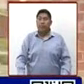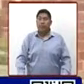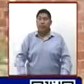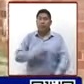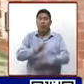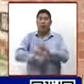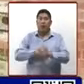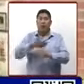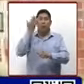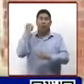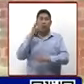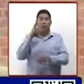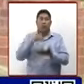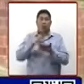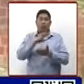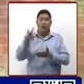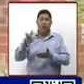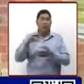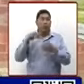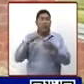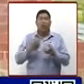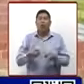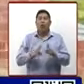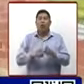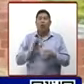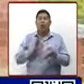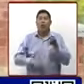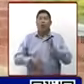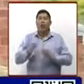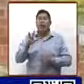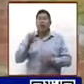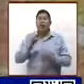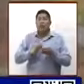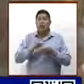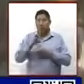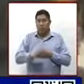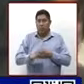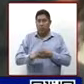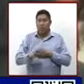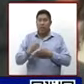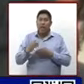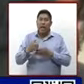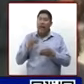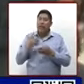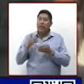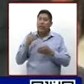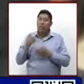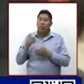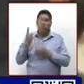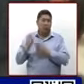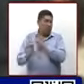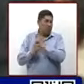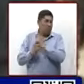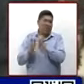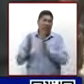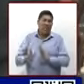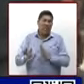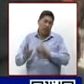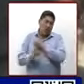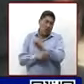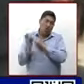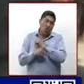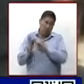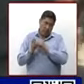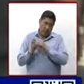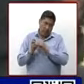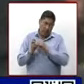El año pasado, 2023, 30 de octubre, ha sido raptado por un antisocial, un taxista. Nosotros salíamos